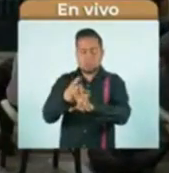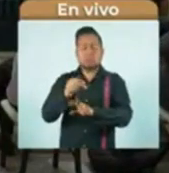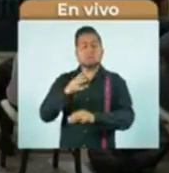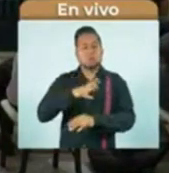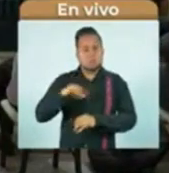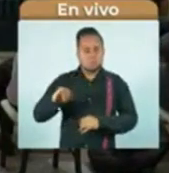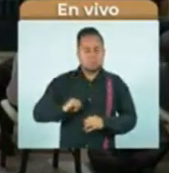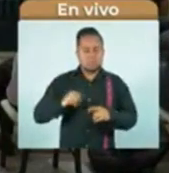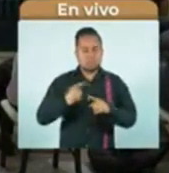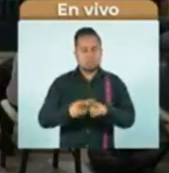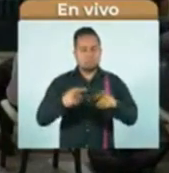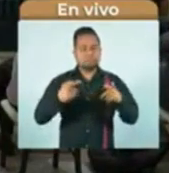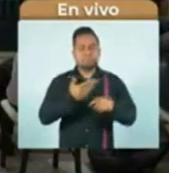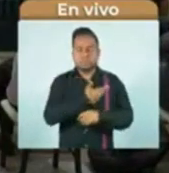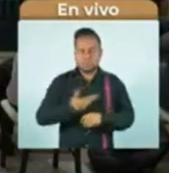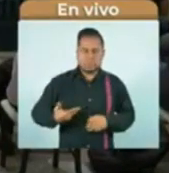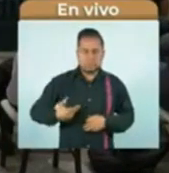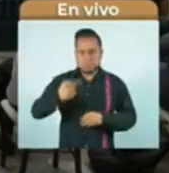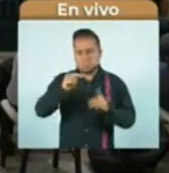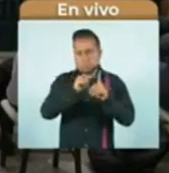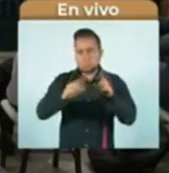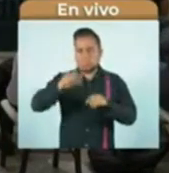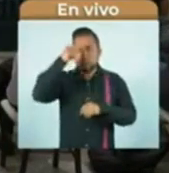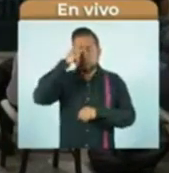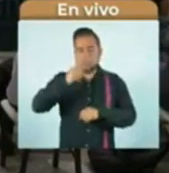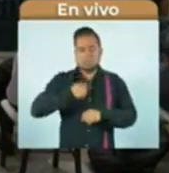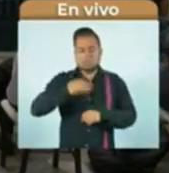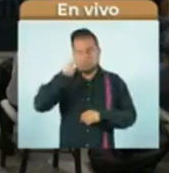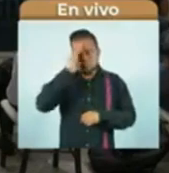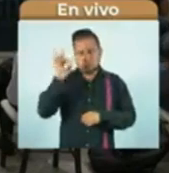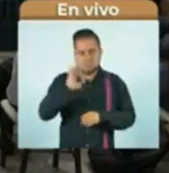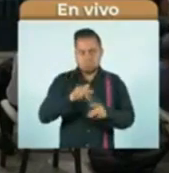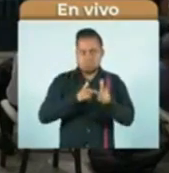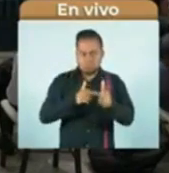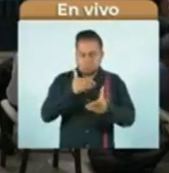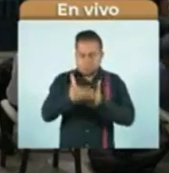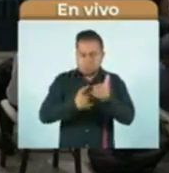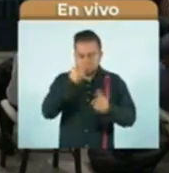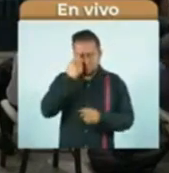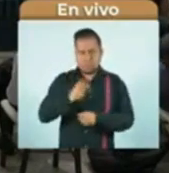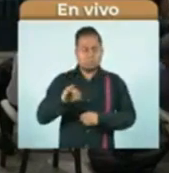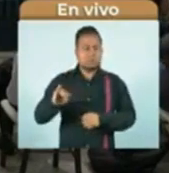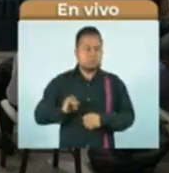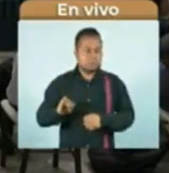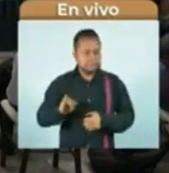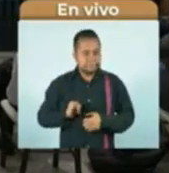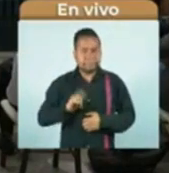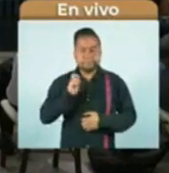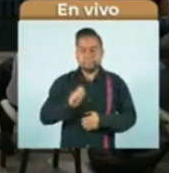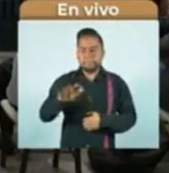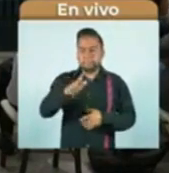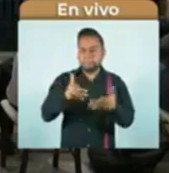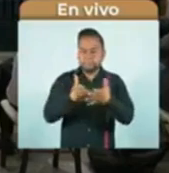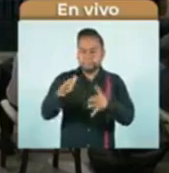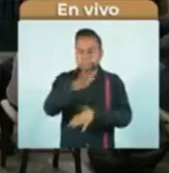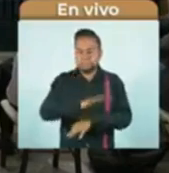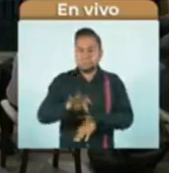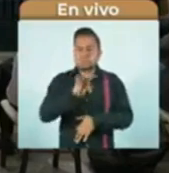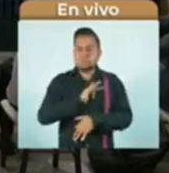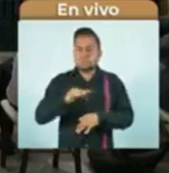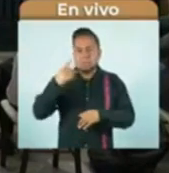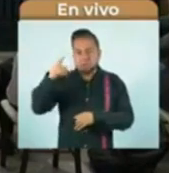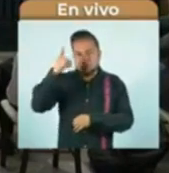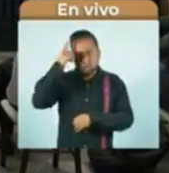del presidente de la República, y seguramente habrá continuidad en ese interés, de que los territorios sean de la gente,